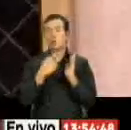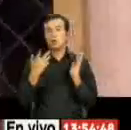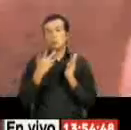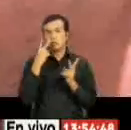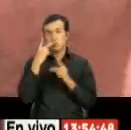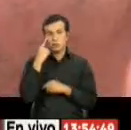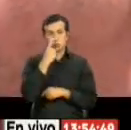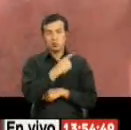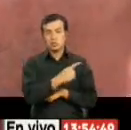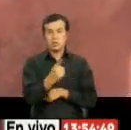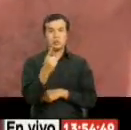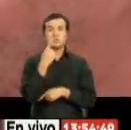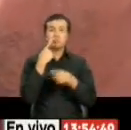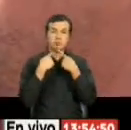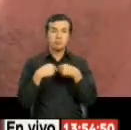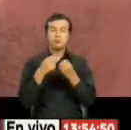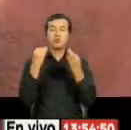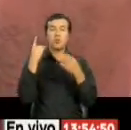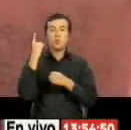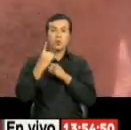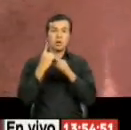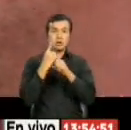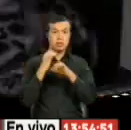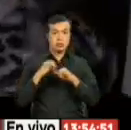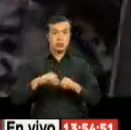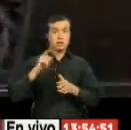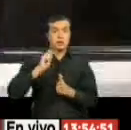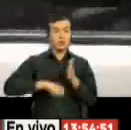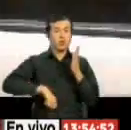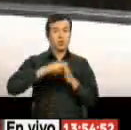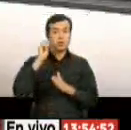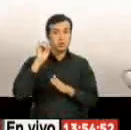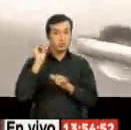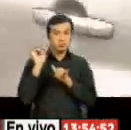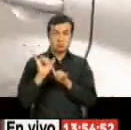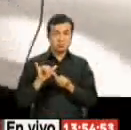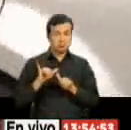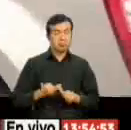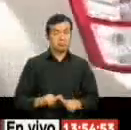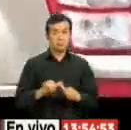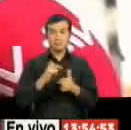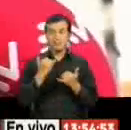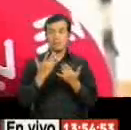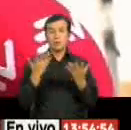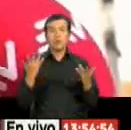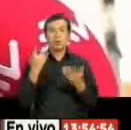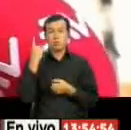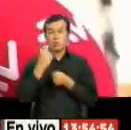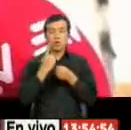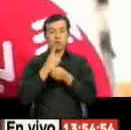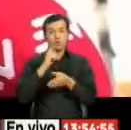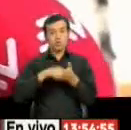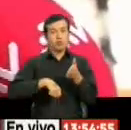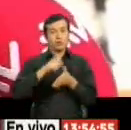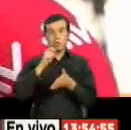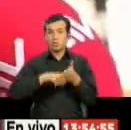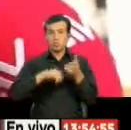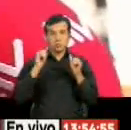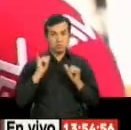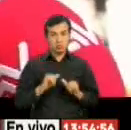salaverri quien confirmó tener un año más de contrato y su permanencia por ahora tengo una llamada de contrato así